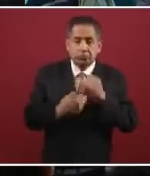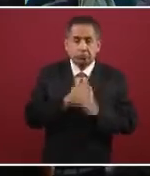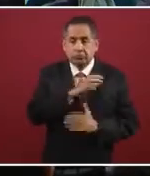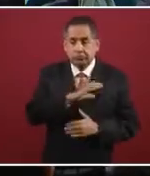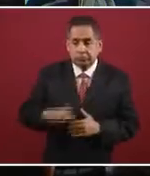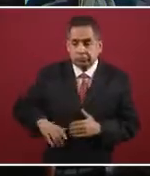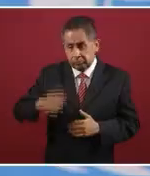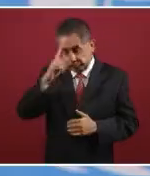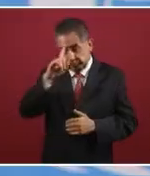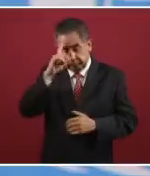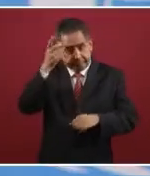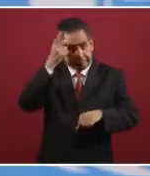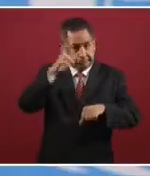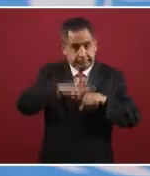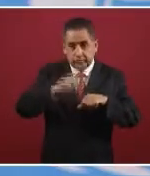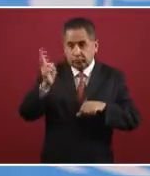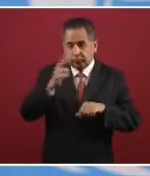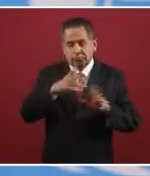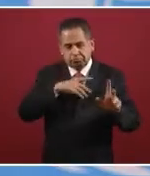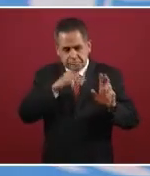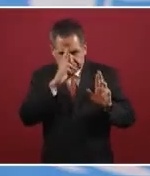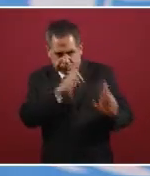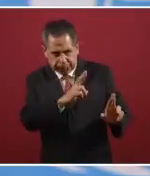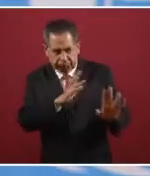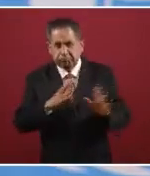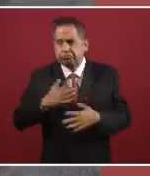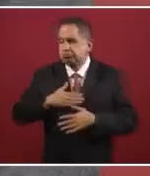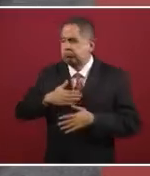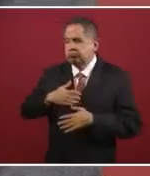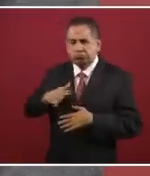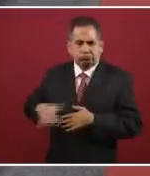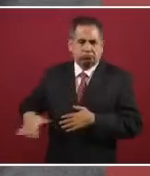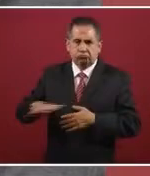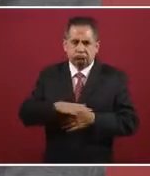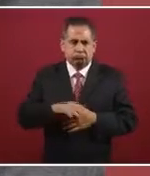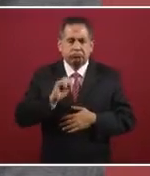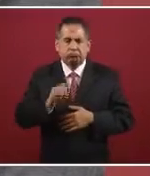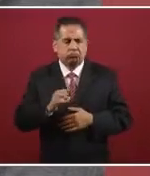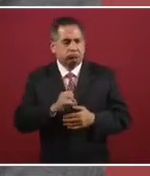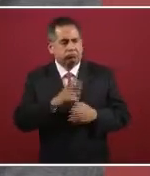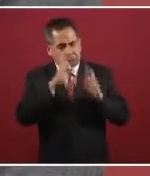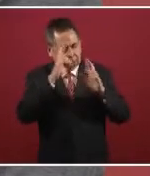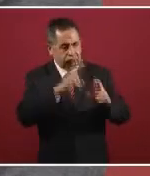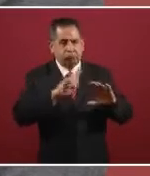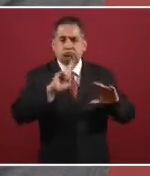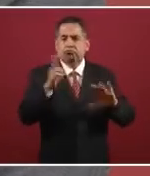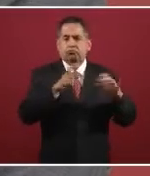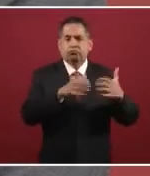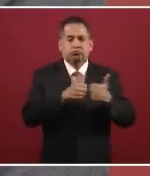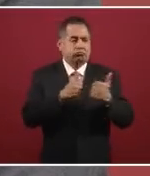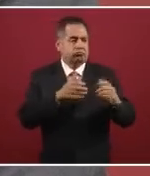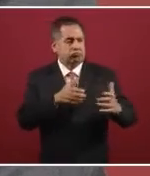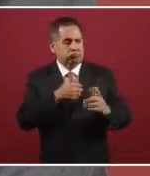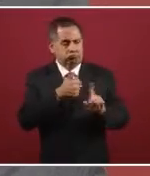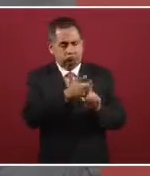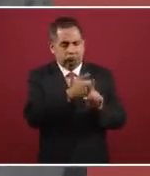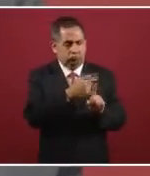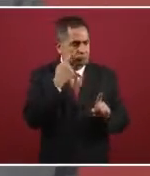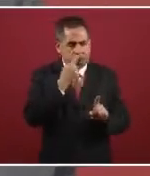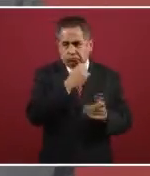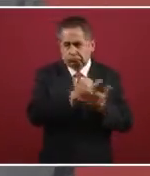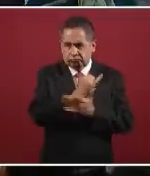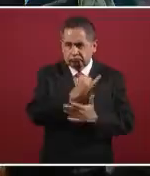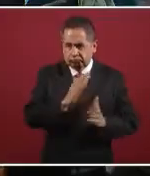rectoría. Nosotros vamos a garantizar la autonomía de las universidades. Acerca